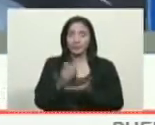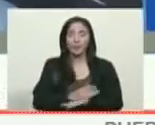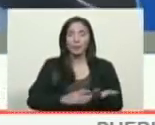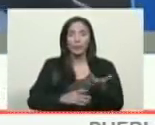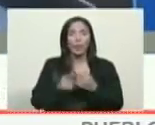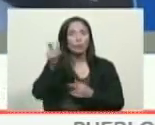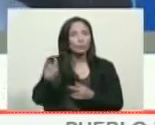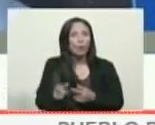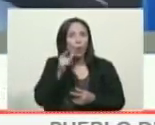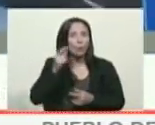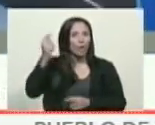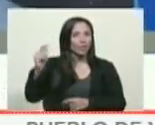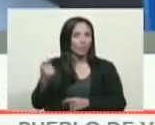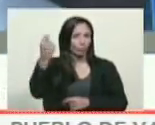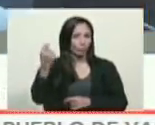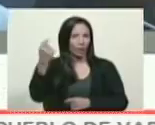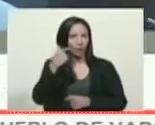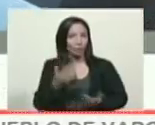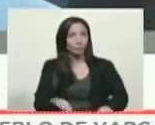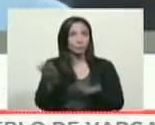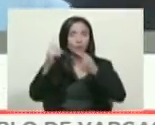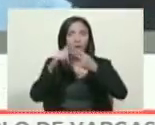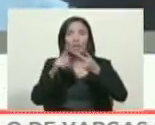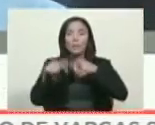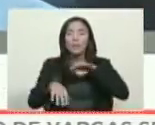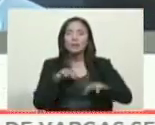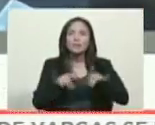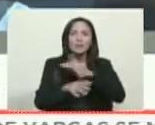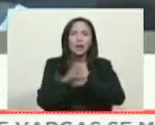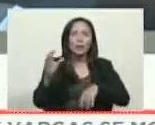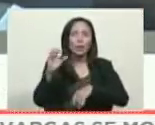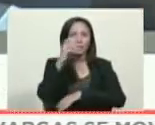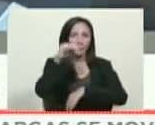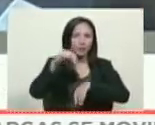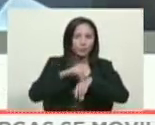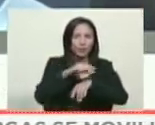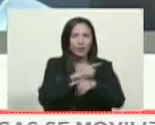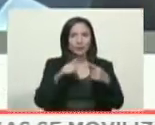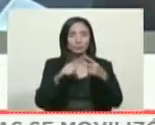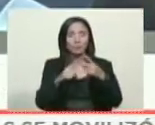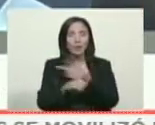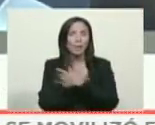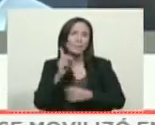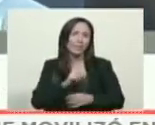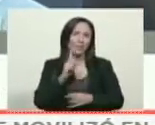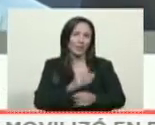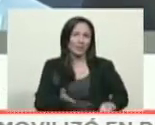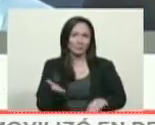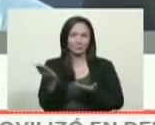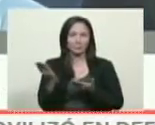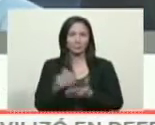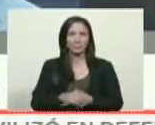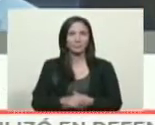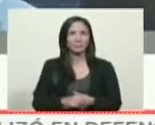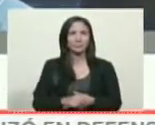Marrero, secretario de la Asamblea Nacional. Hasta cuando dice la verdad, miente.